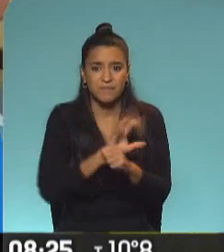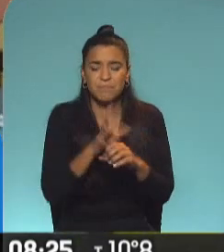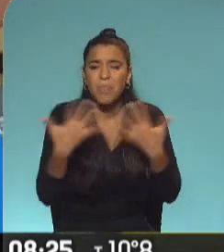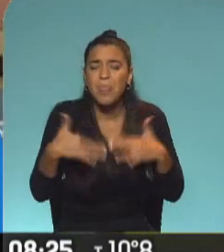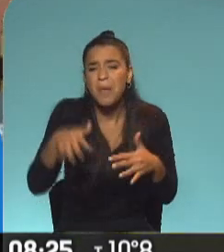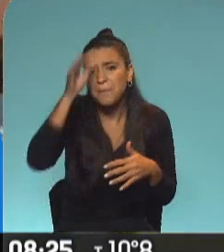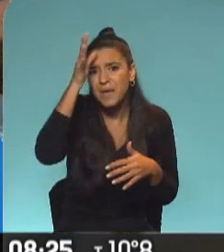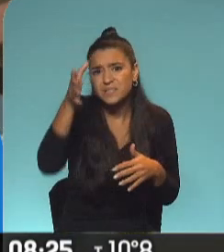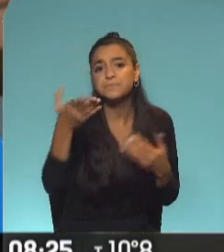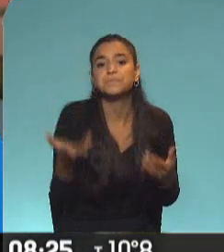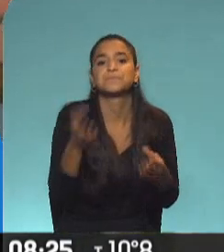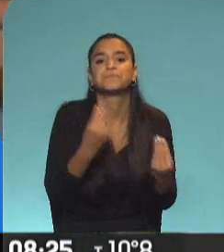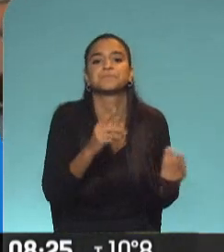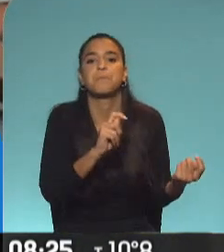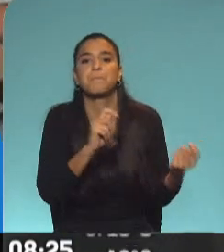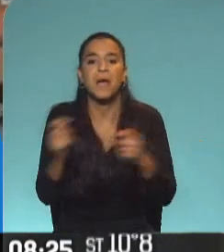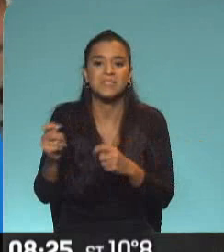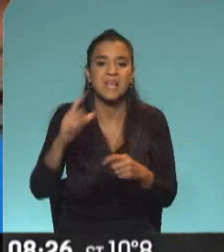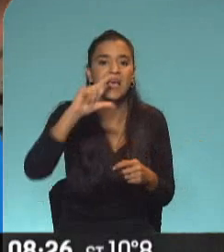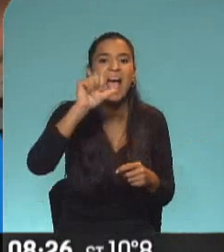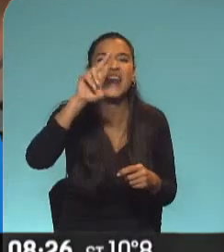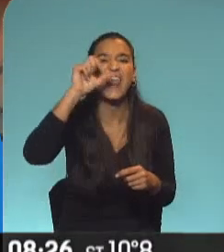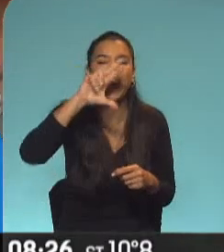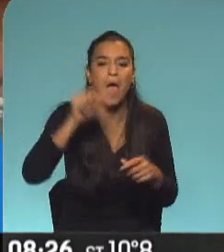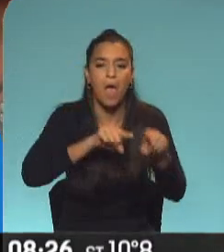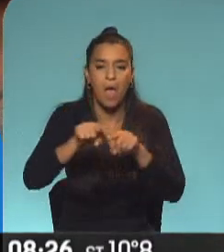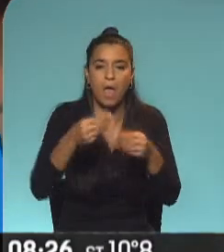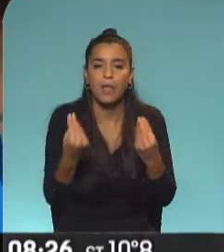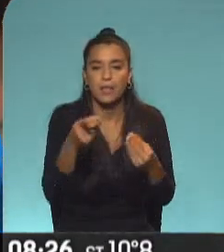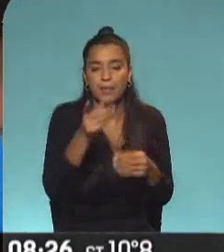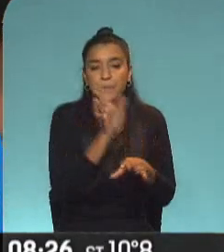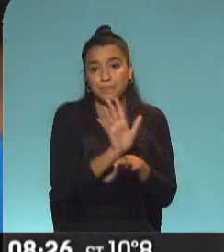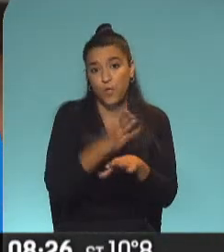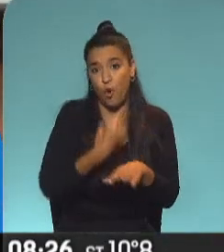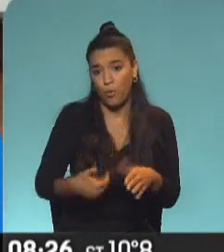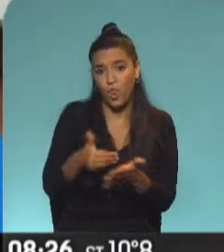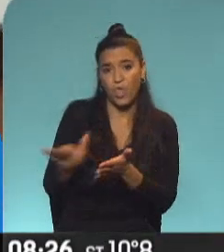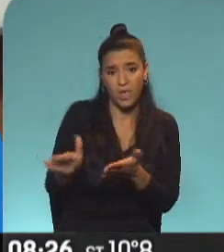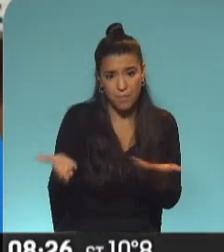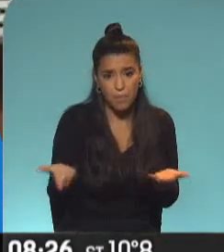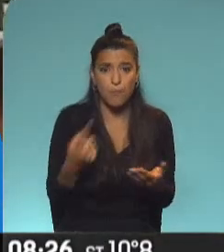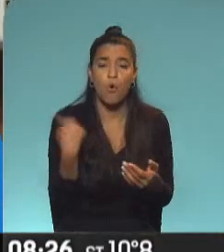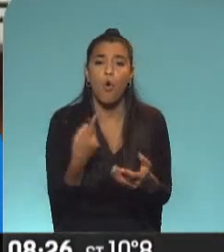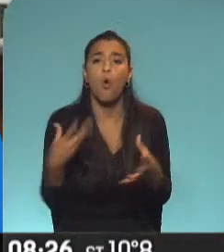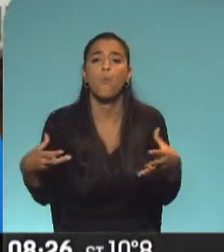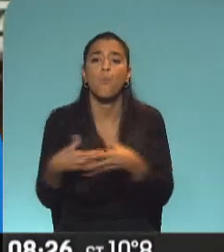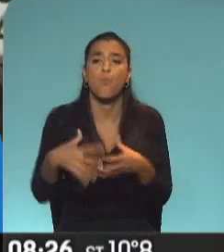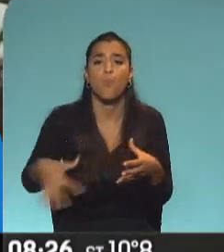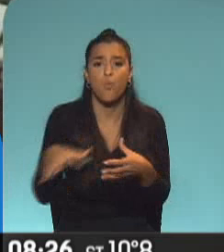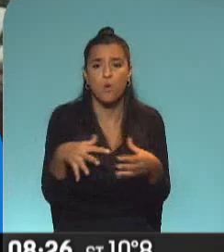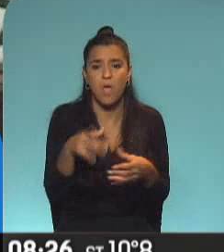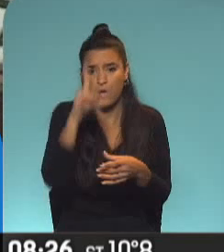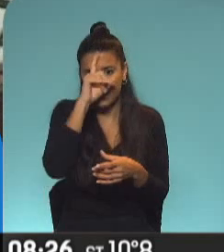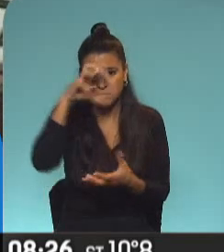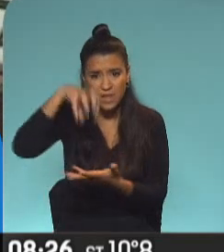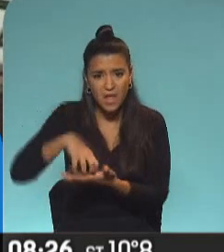esto el tema del paso de la carrera hemos sido discriminados por este gobierno y por la comunidad hospitalaria